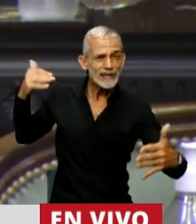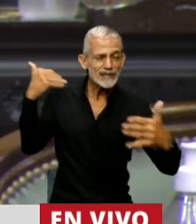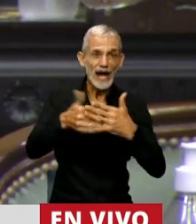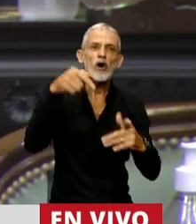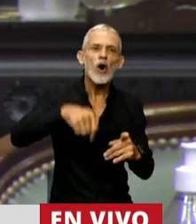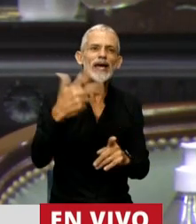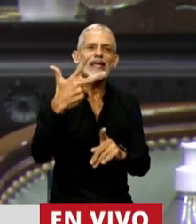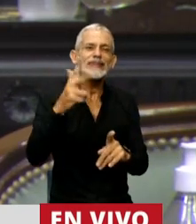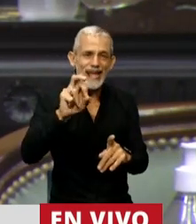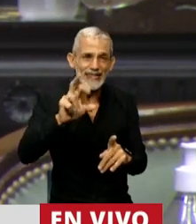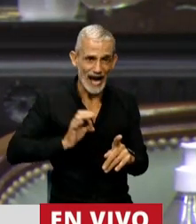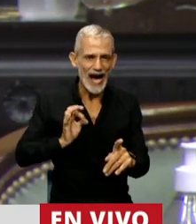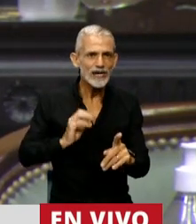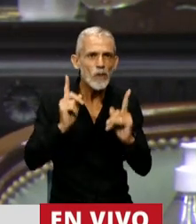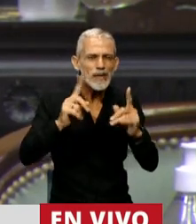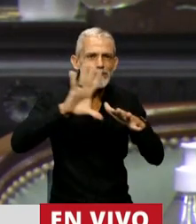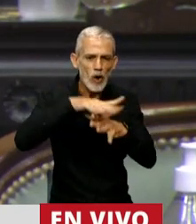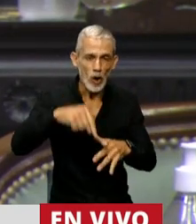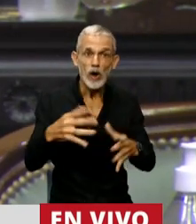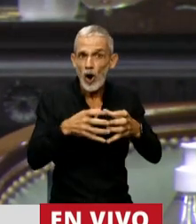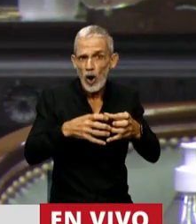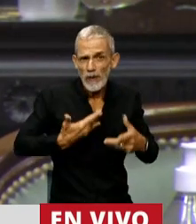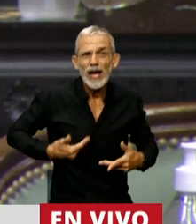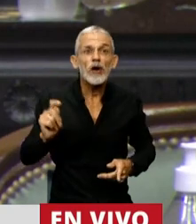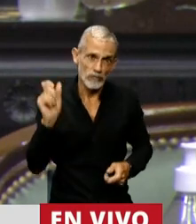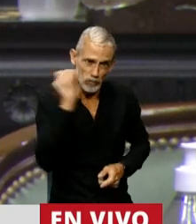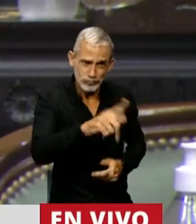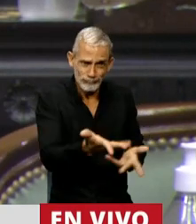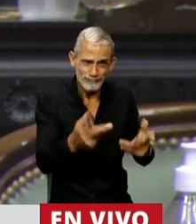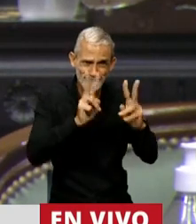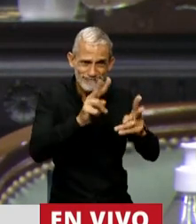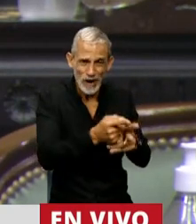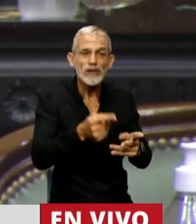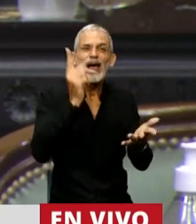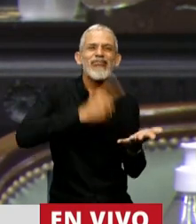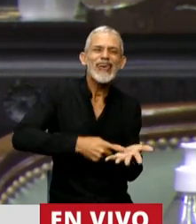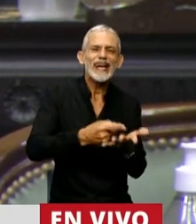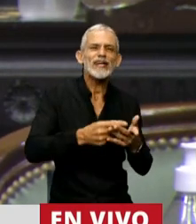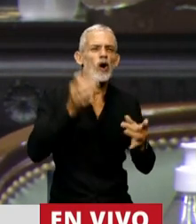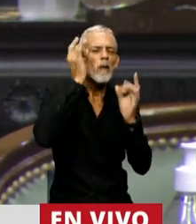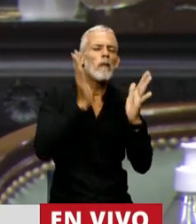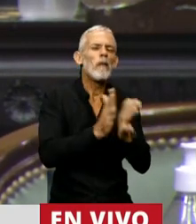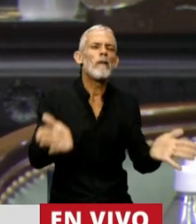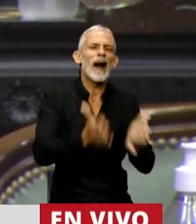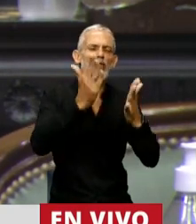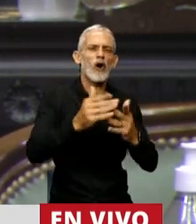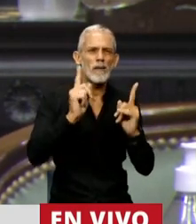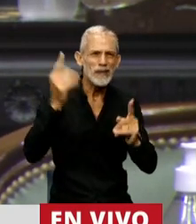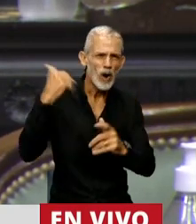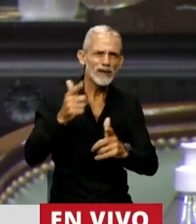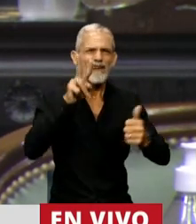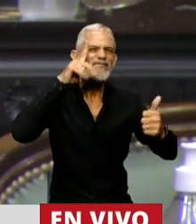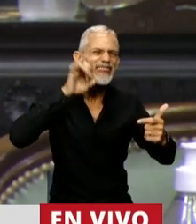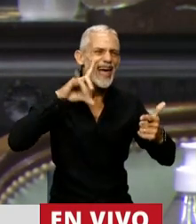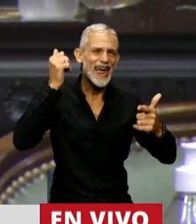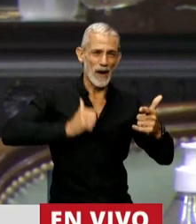hace exactamente 30 años, en un gobierno de ustedes, sacaban también los decretos que indultaban al terrorismo de Estado, a